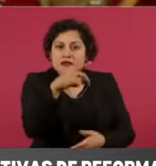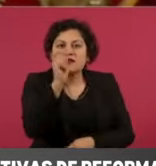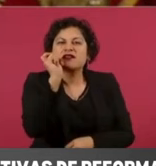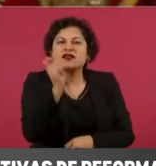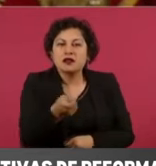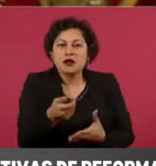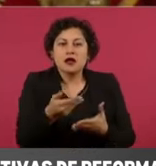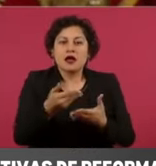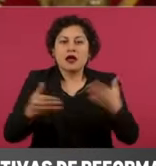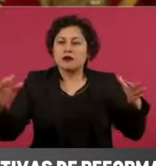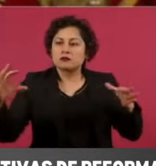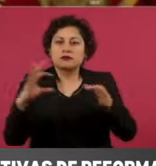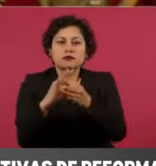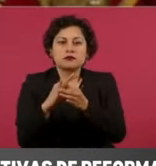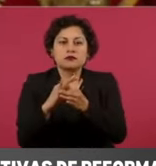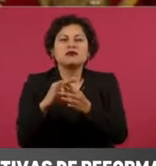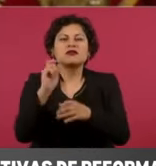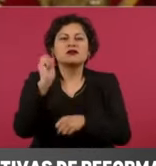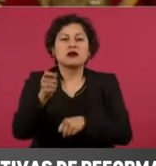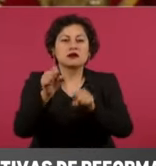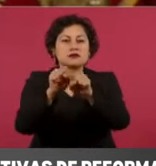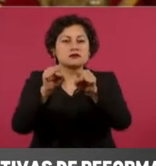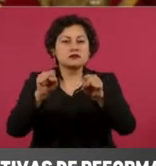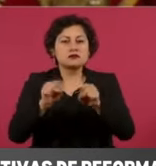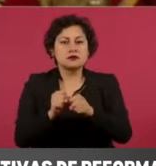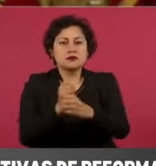gratuita y de calidad,